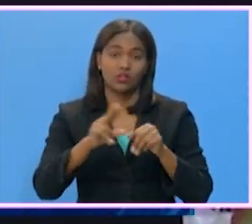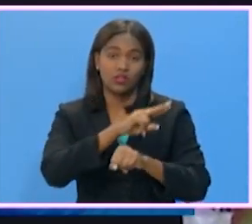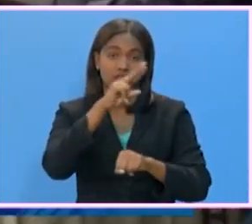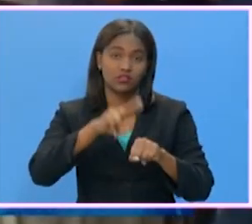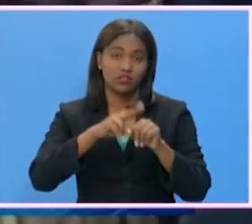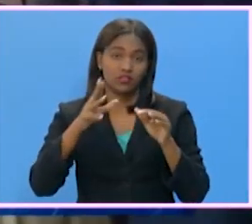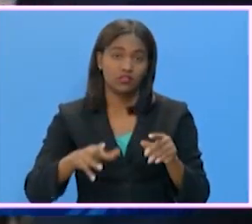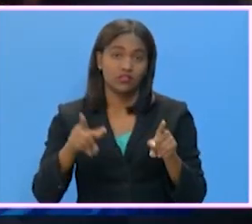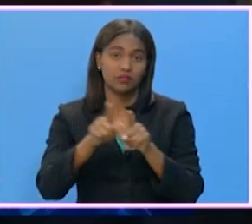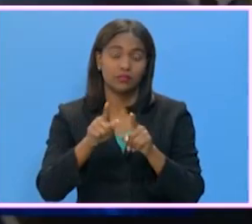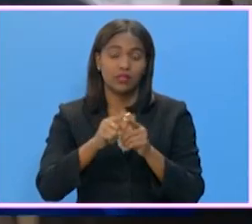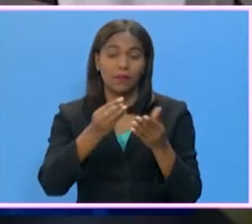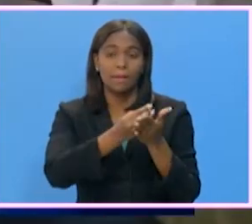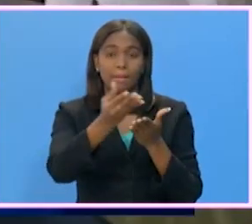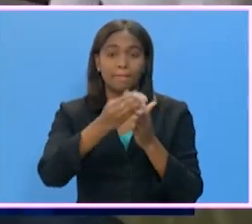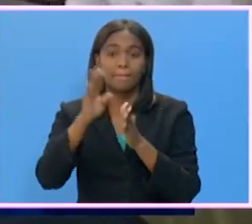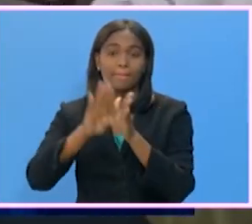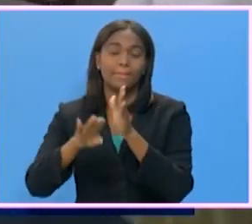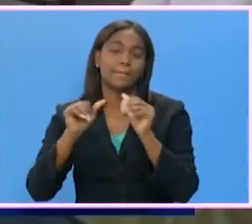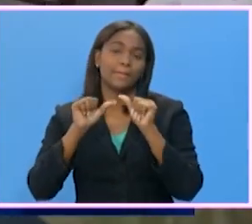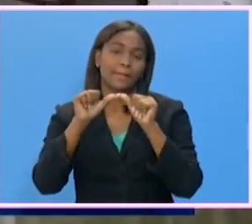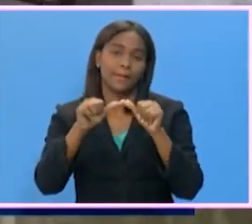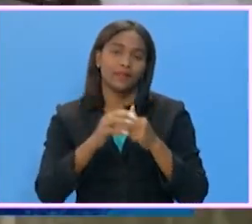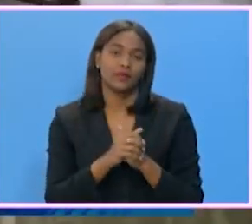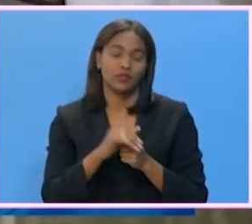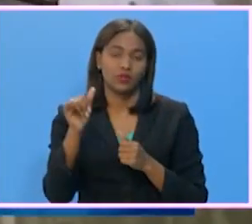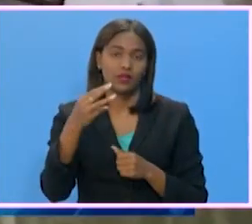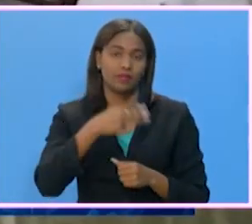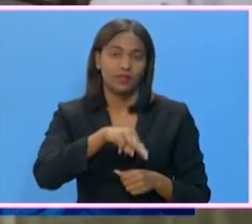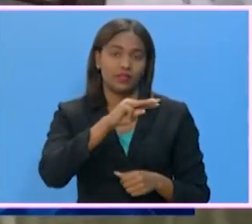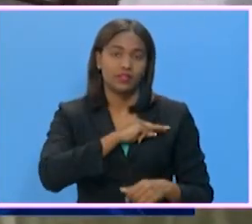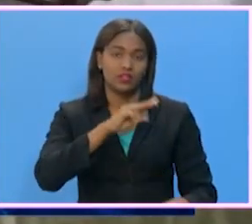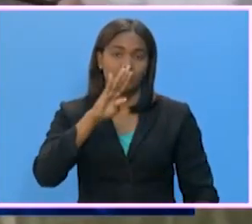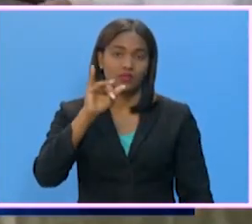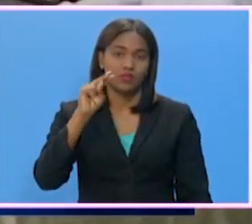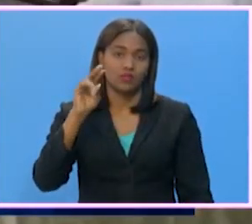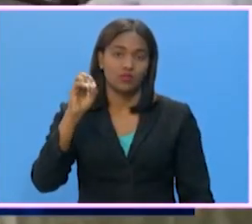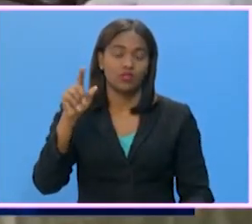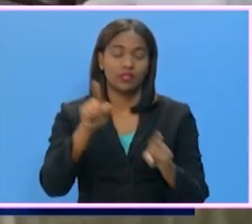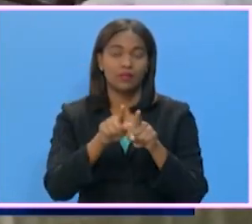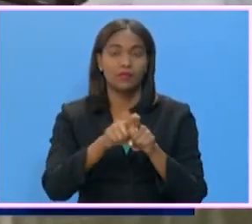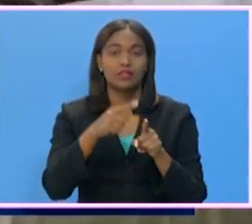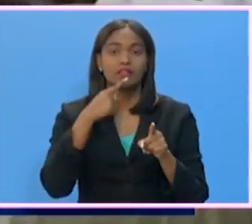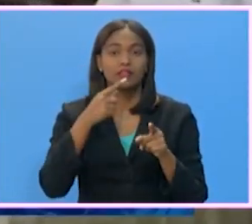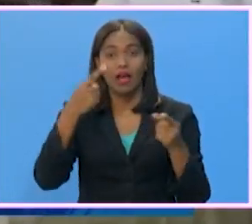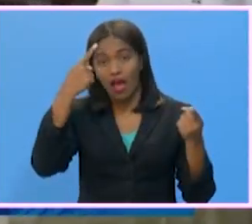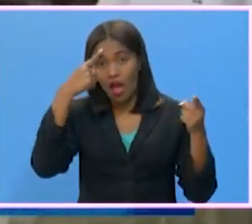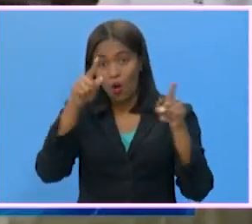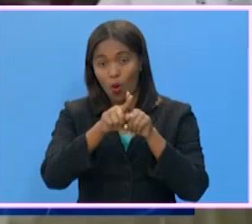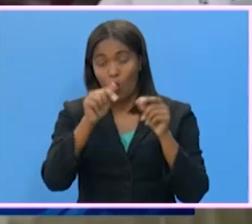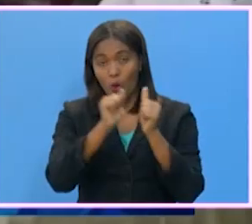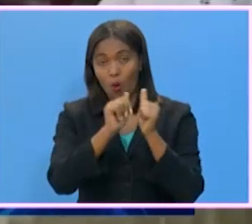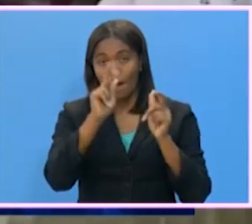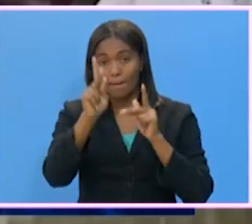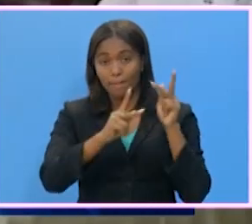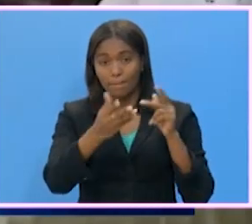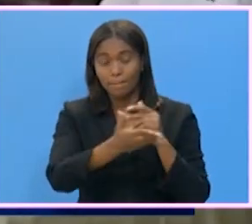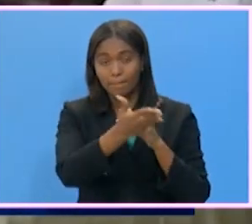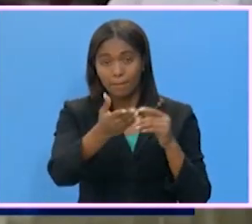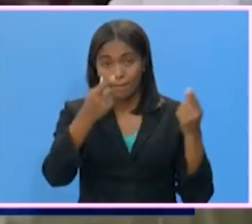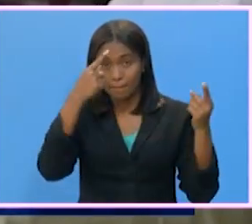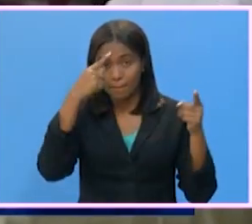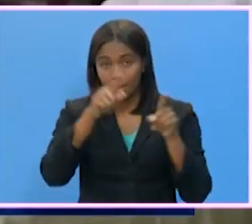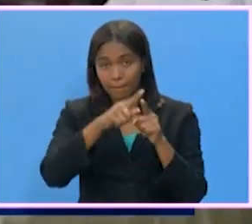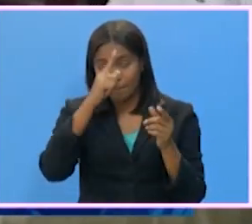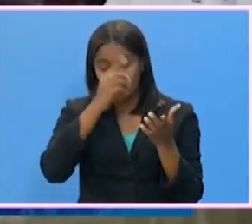y también la estabilidad de los precios. En tanto, el ministro Bisonó también informó la extensión del acuerdo con los industriales molineros por